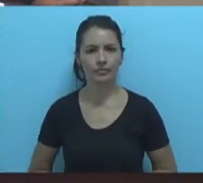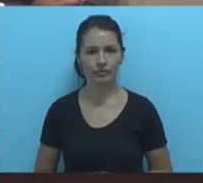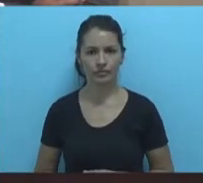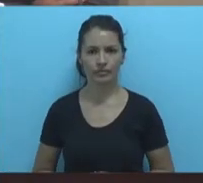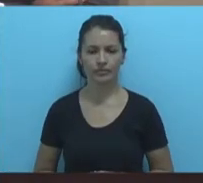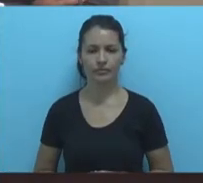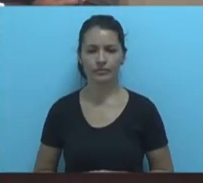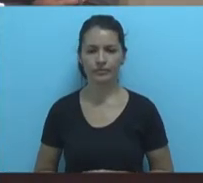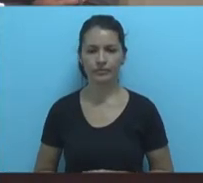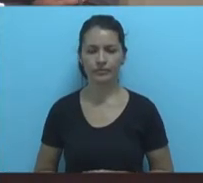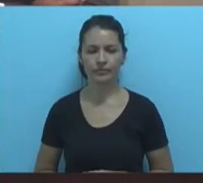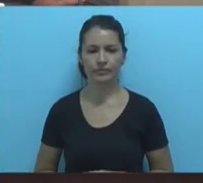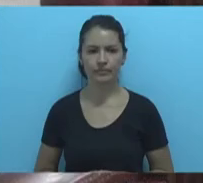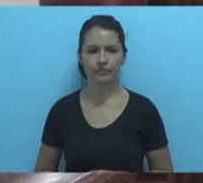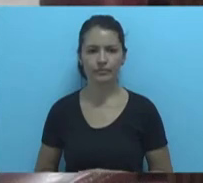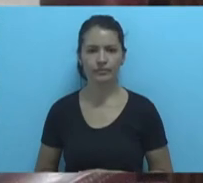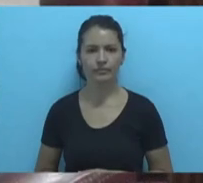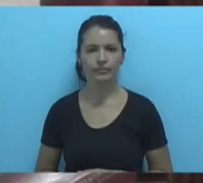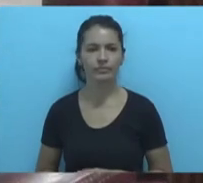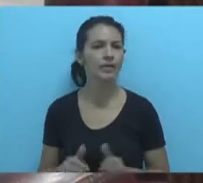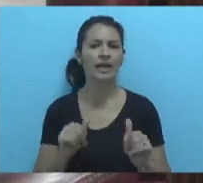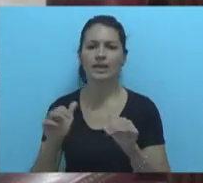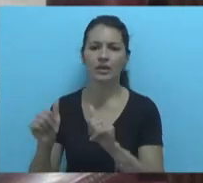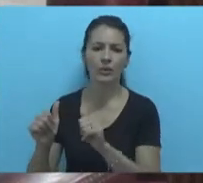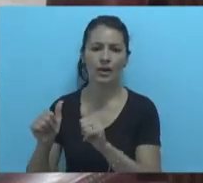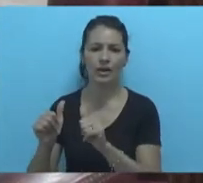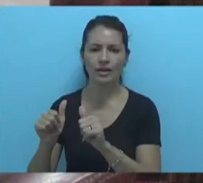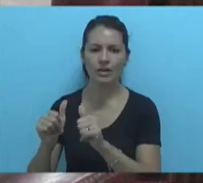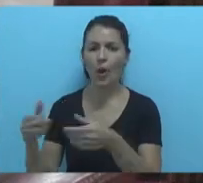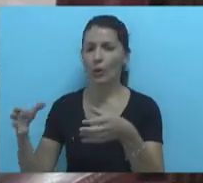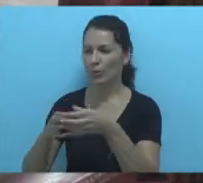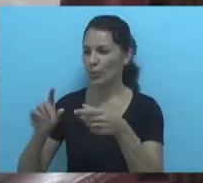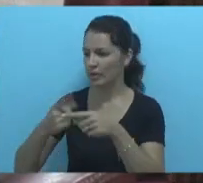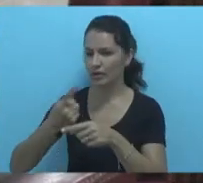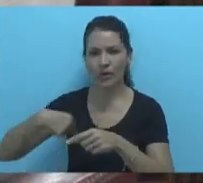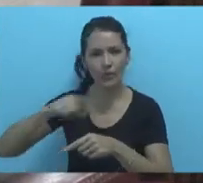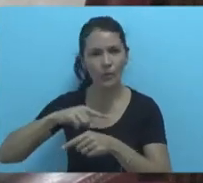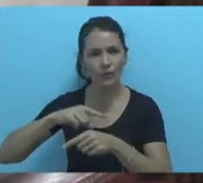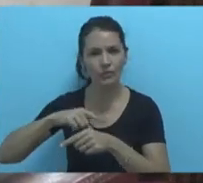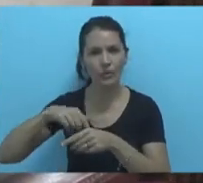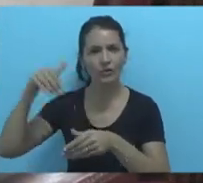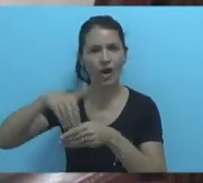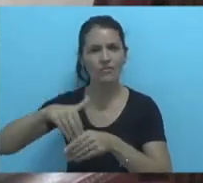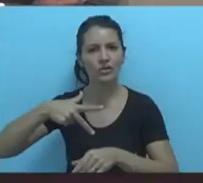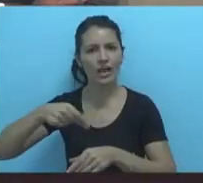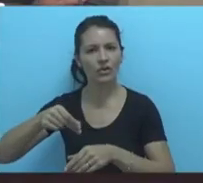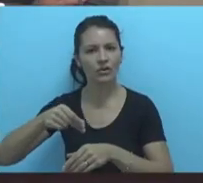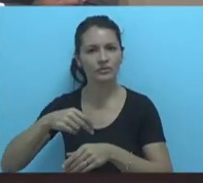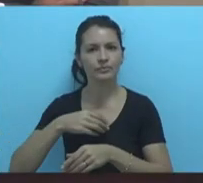Diputado Walter Guione. Gracias, señor Presidente. También en el mismo sentido para dar nuestro voto negativo a este proyecto. Gracias,